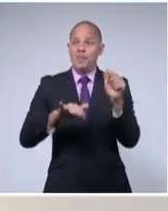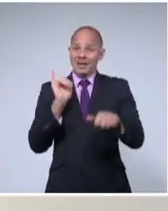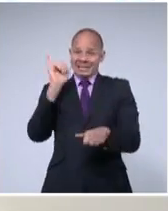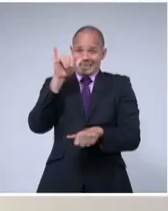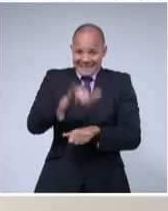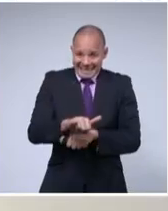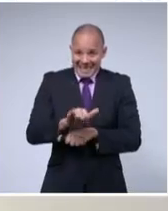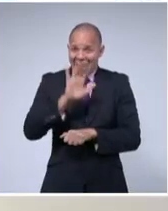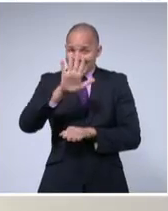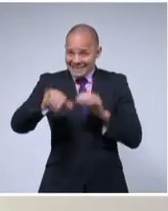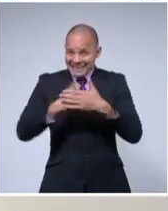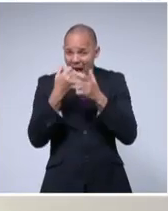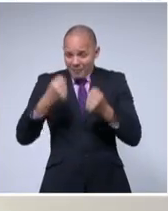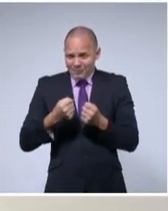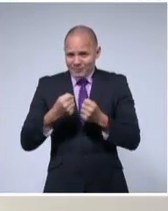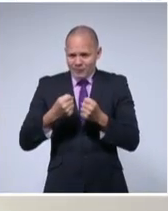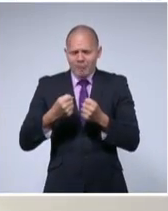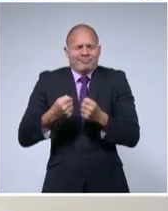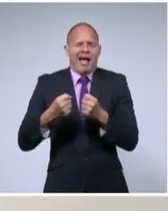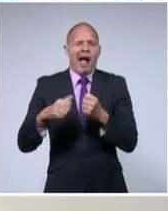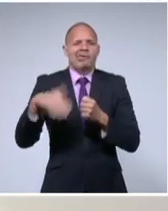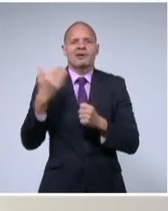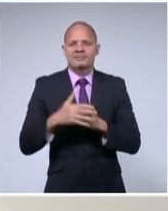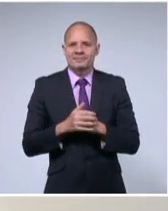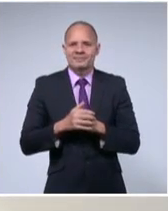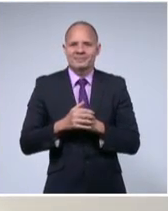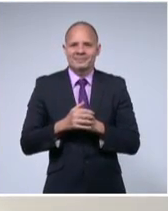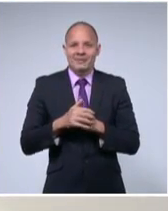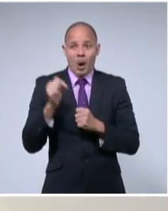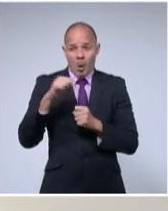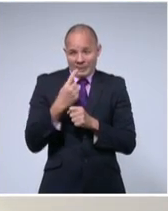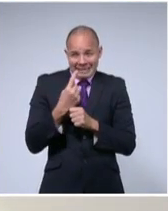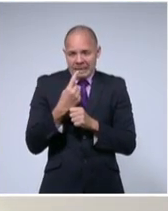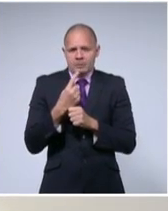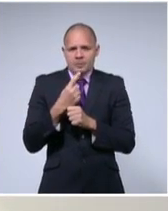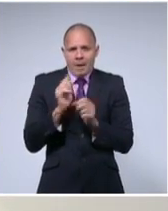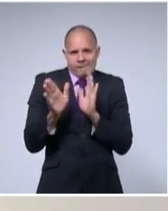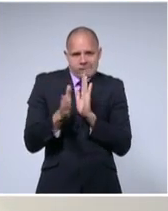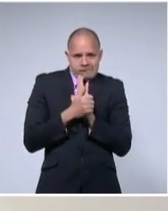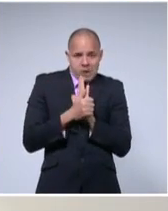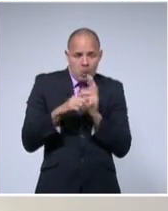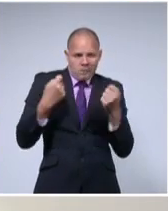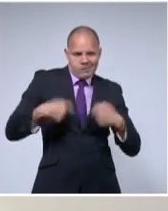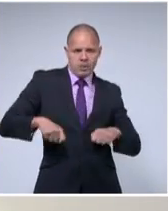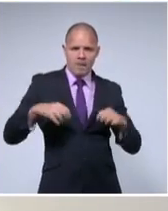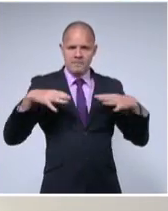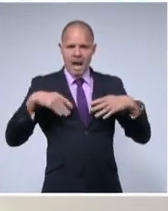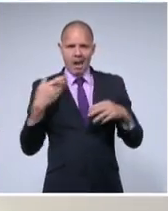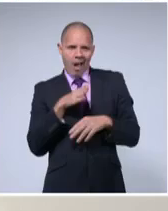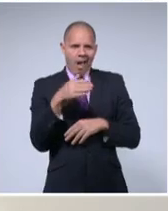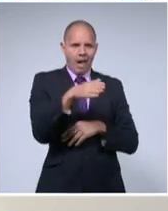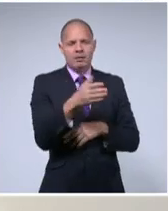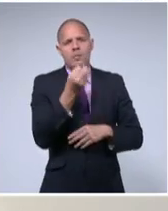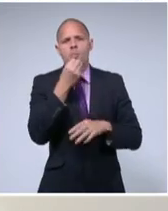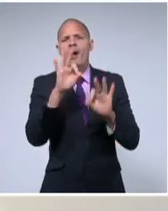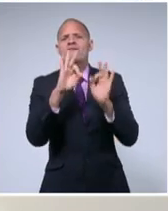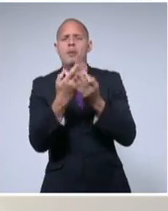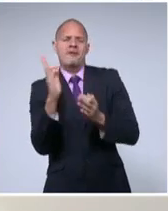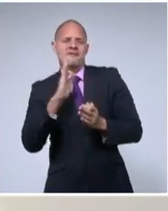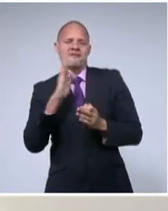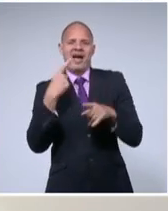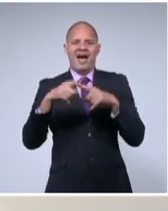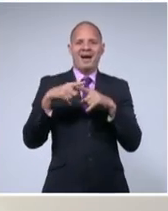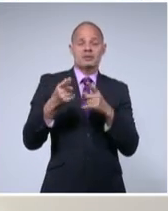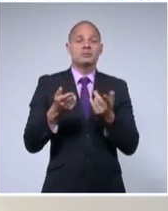esos que también, sin estimar el riesgo, han pasado por encima de cuanta recomendación de distanciamiento e higiene han dispuesto nuestras